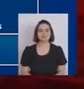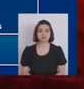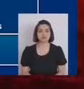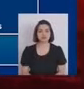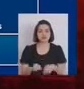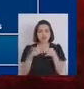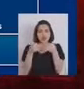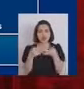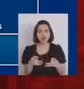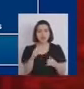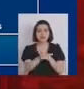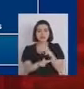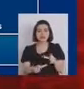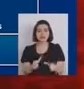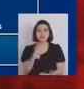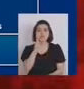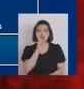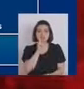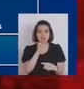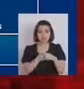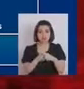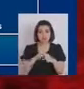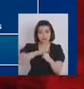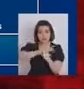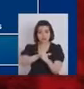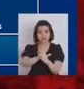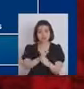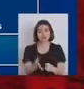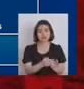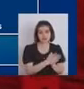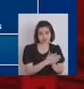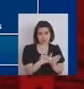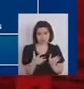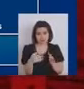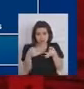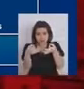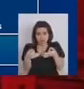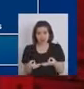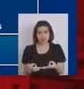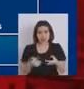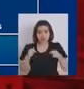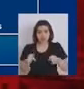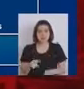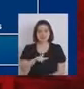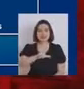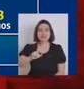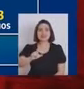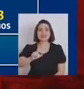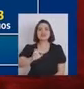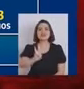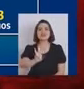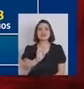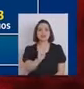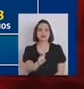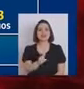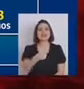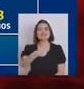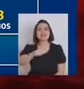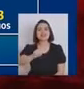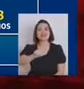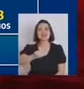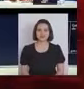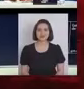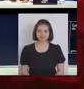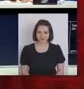tipo de insumos, incluso, y mucha atención también, con las propias jeringas o las agujas que necesitan las vacunas, también se podría generar algún tipo